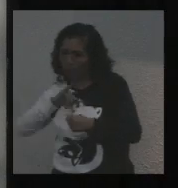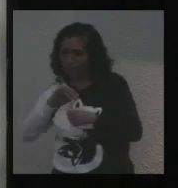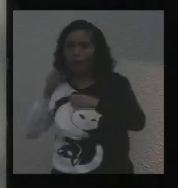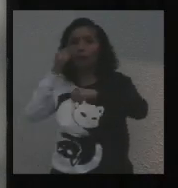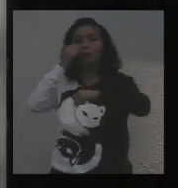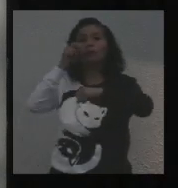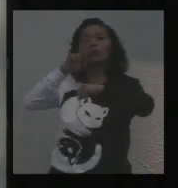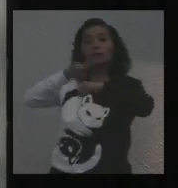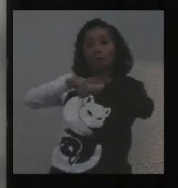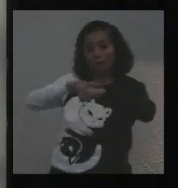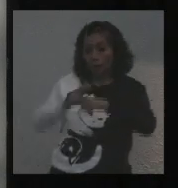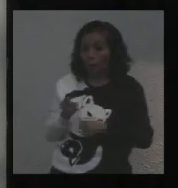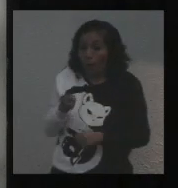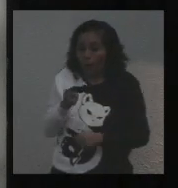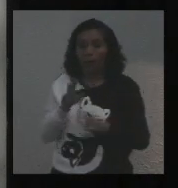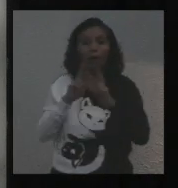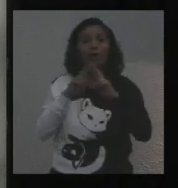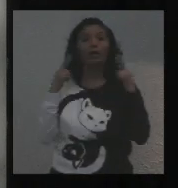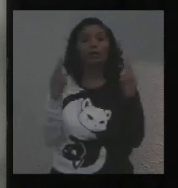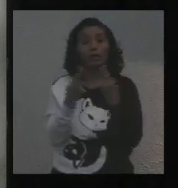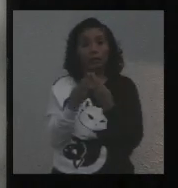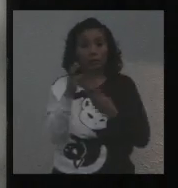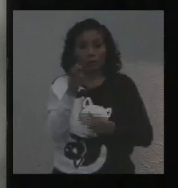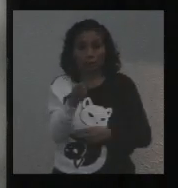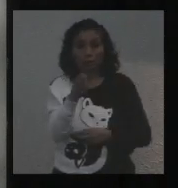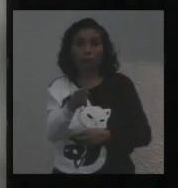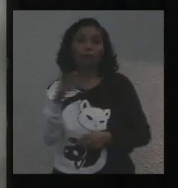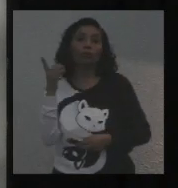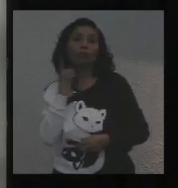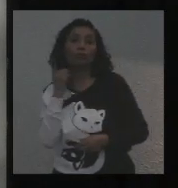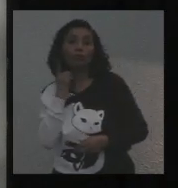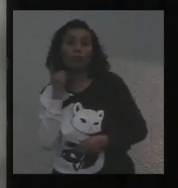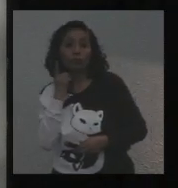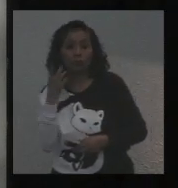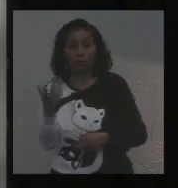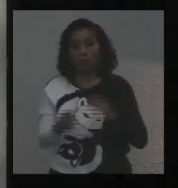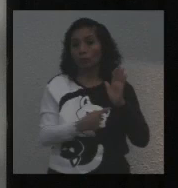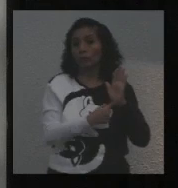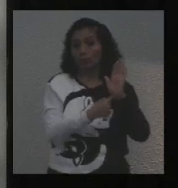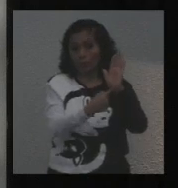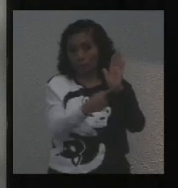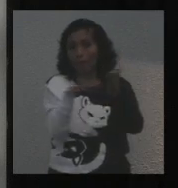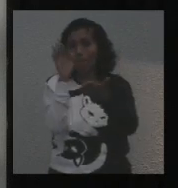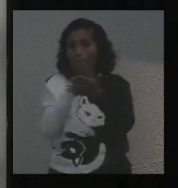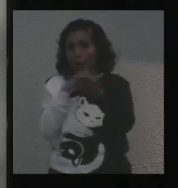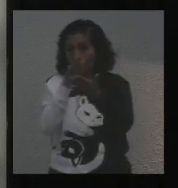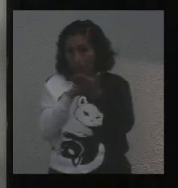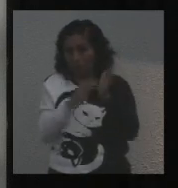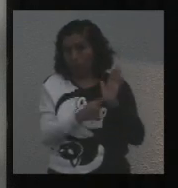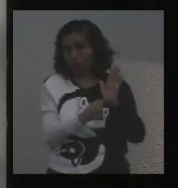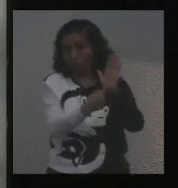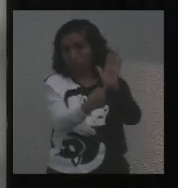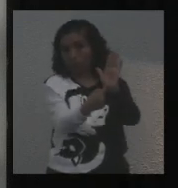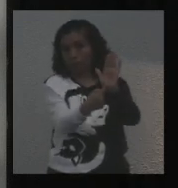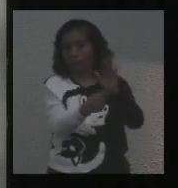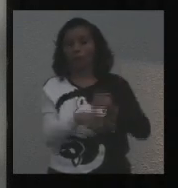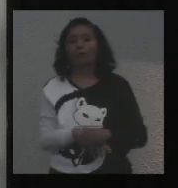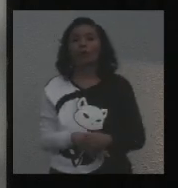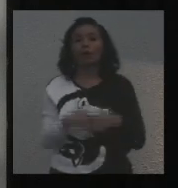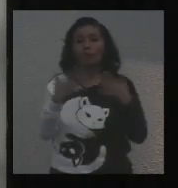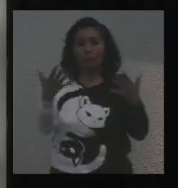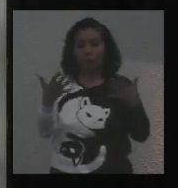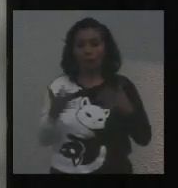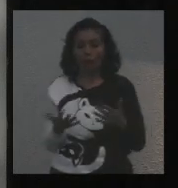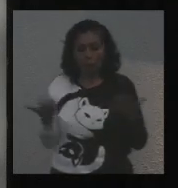secretario. En esta reunión, los presuntos diputados presentarán los documentos que los acrediten. Para la